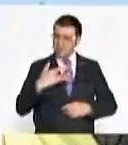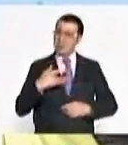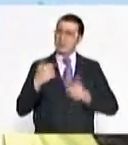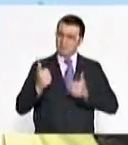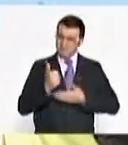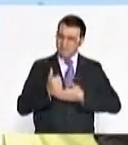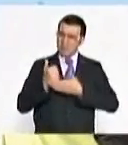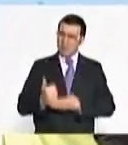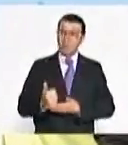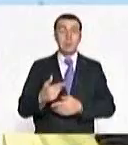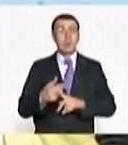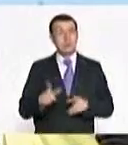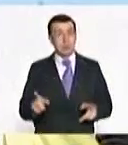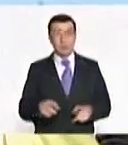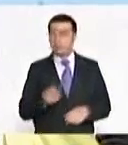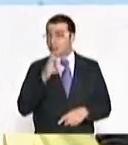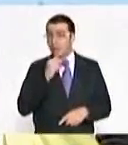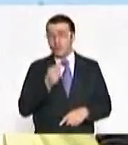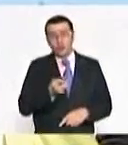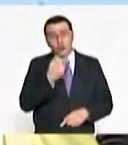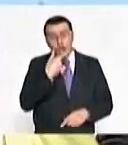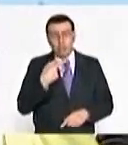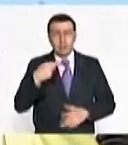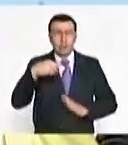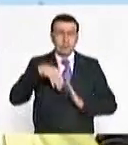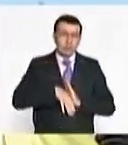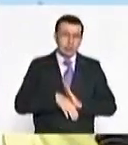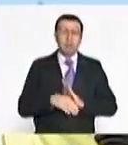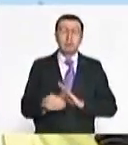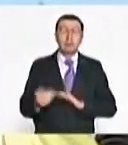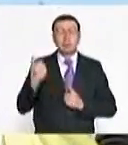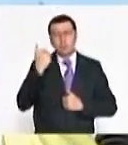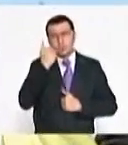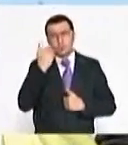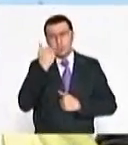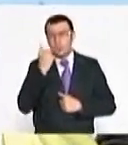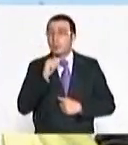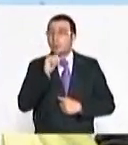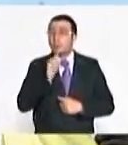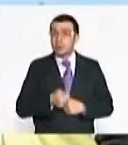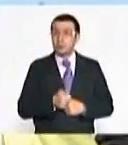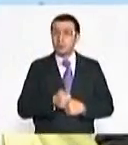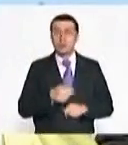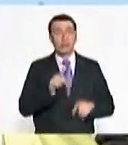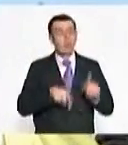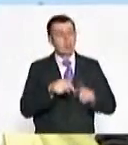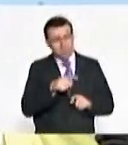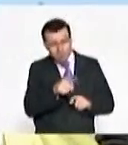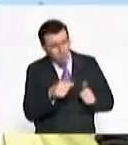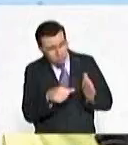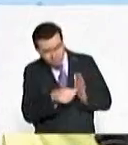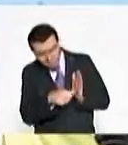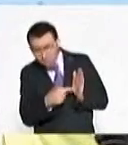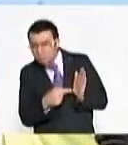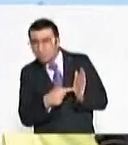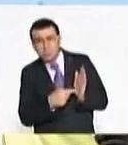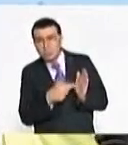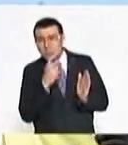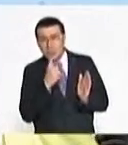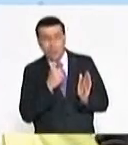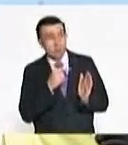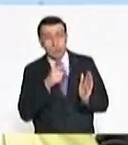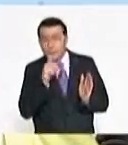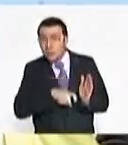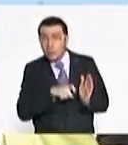termina siendo es un concepto dañino, porque los efectos secundarios que puede dar unas sustancias que no tienen ni lo que debe